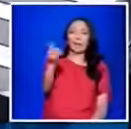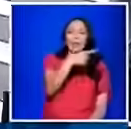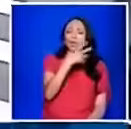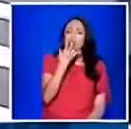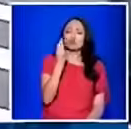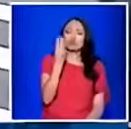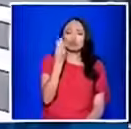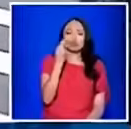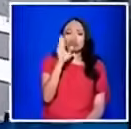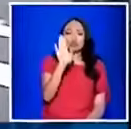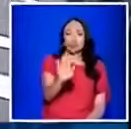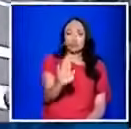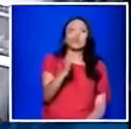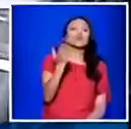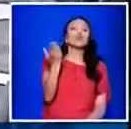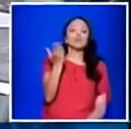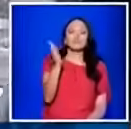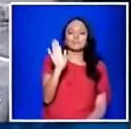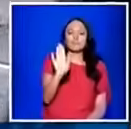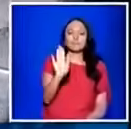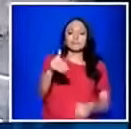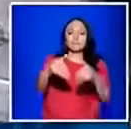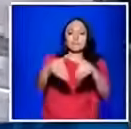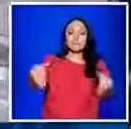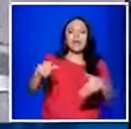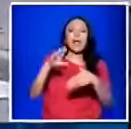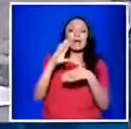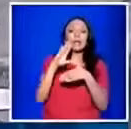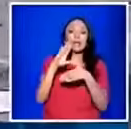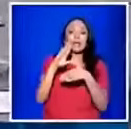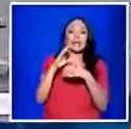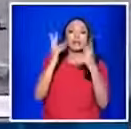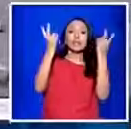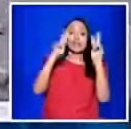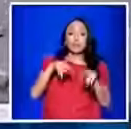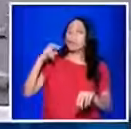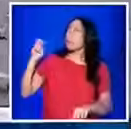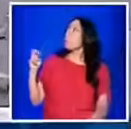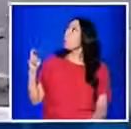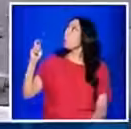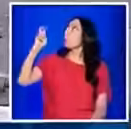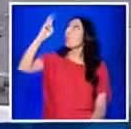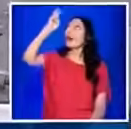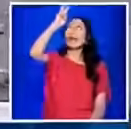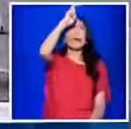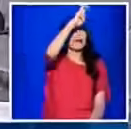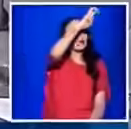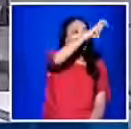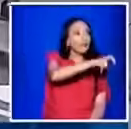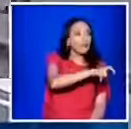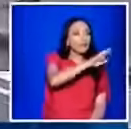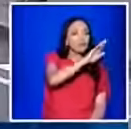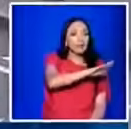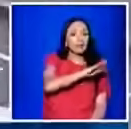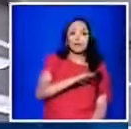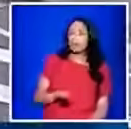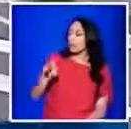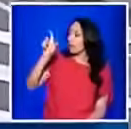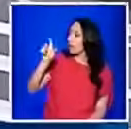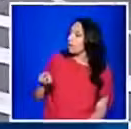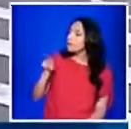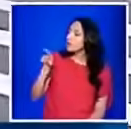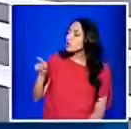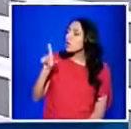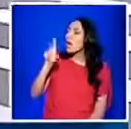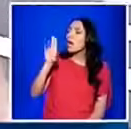capital, y Ramírez Dávalos. Tenemos aquí incluso un puente tonal bajo el puente, nuestro vecino Luis Erazo, que siempre está aquí.